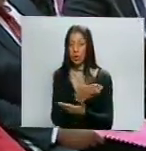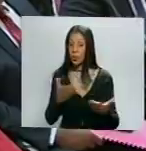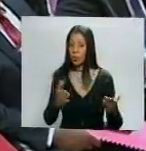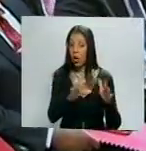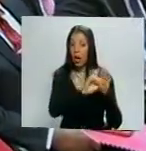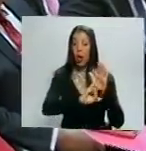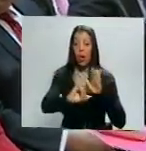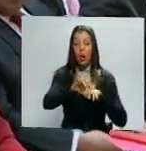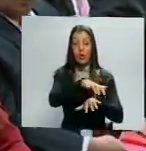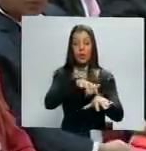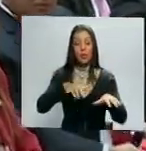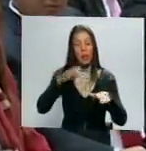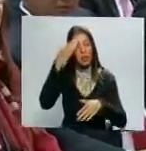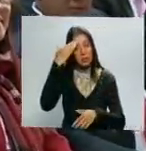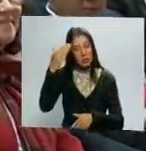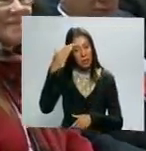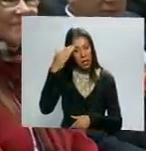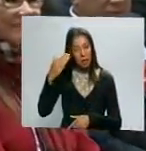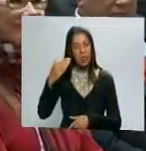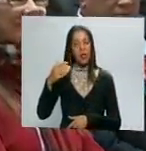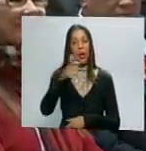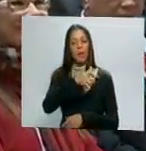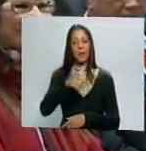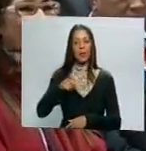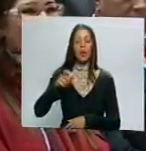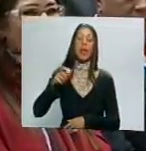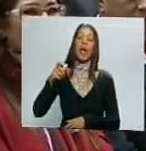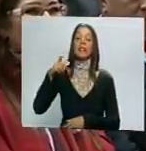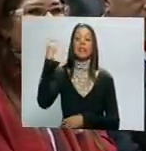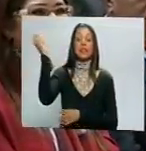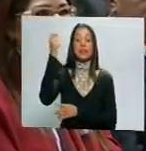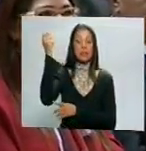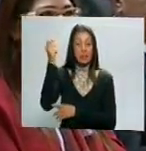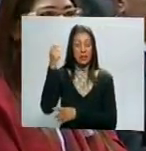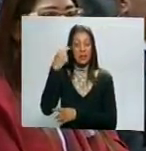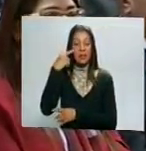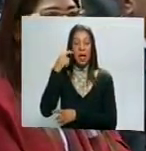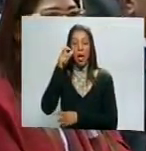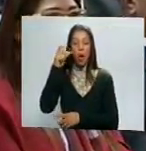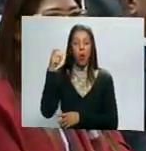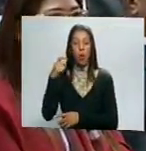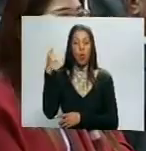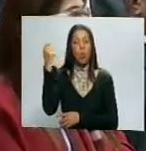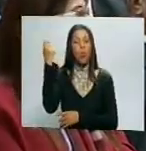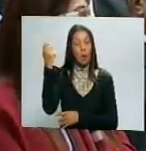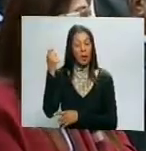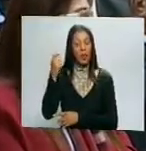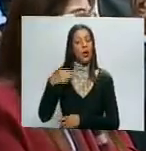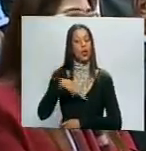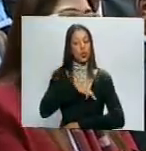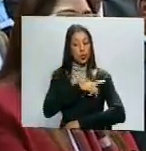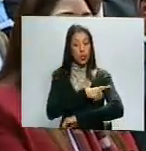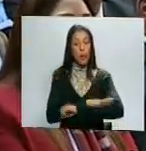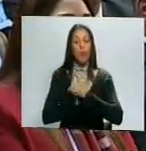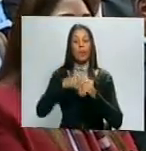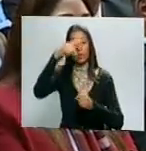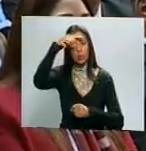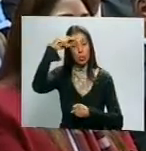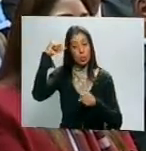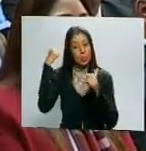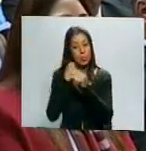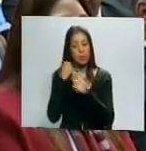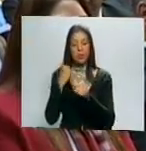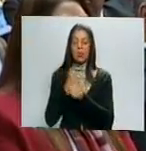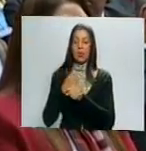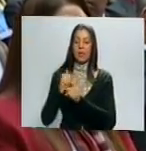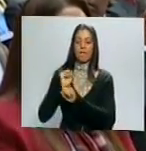de los llaneros y llaneras del Guárico, que estamos dando una tarea, una fuerte lucha